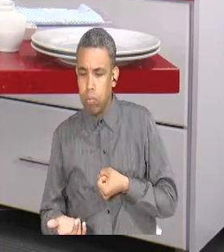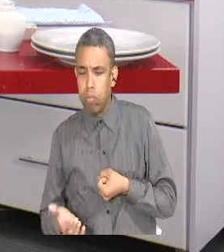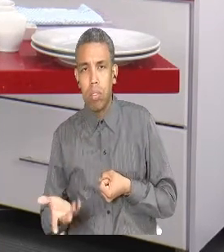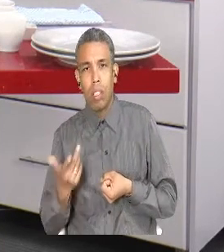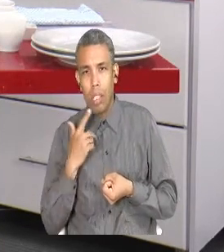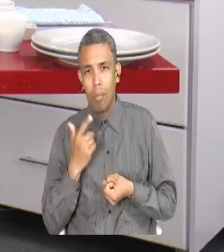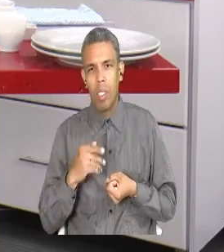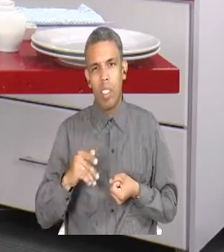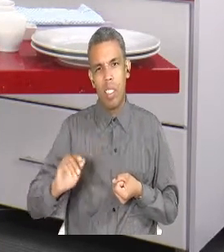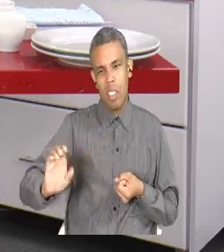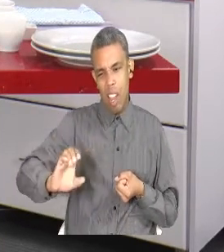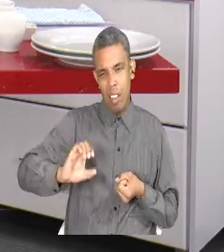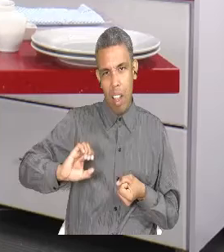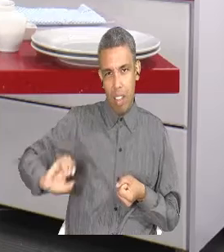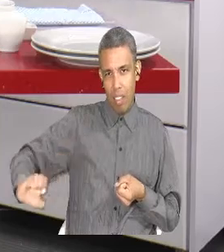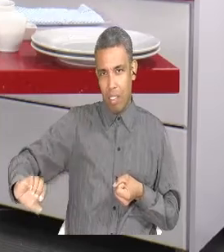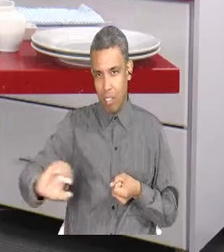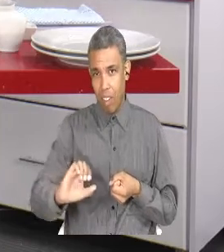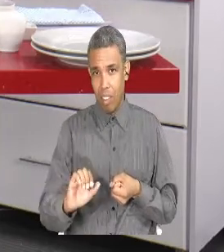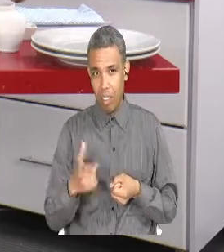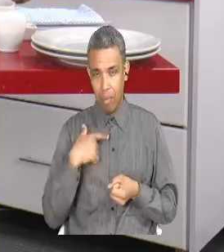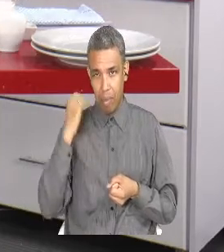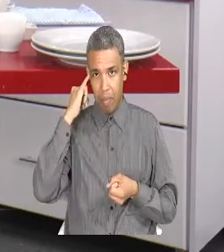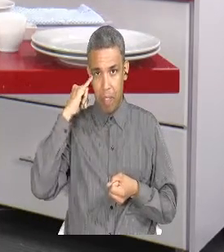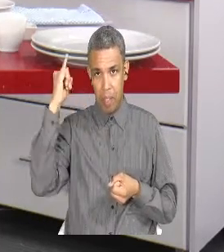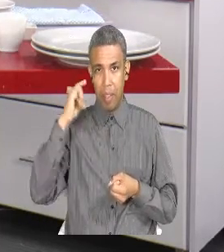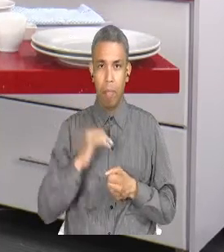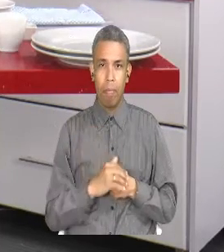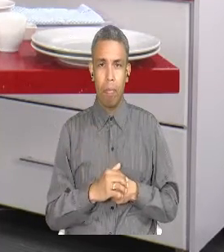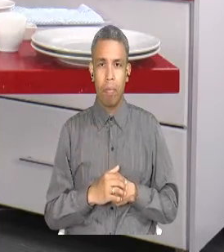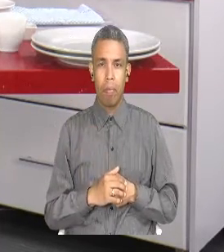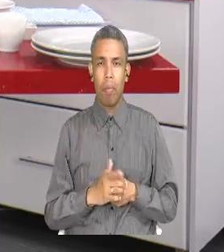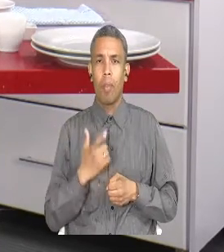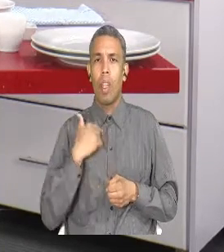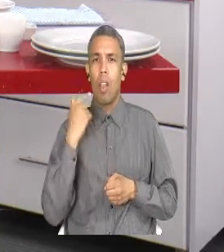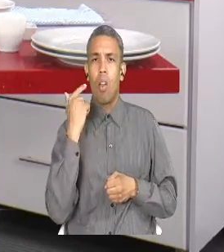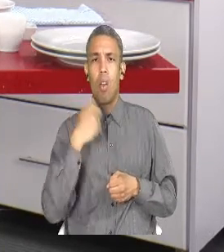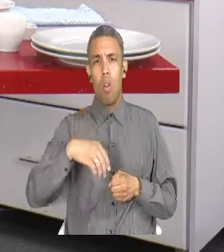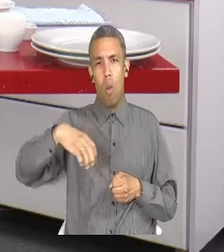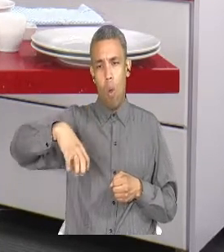que va a acompañar el helado va a ser una reducción de jugo de naranja.